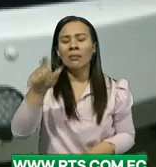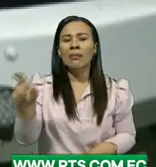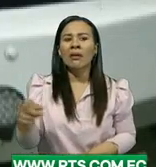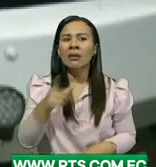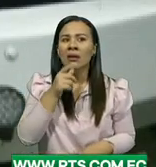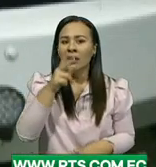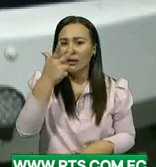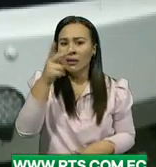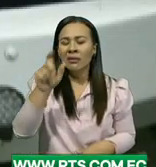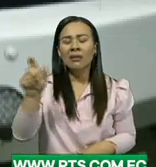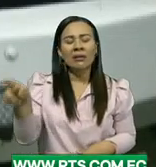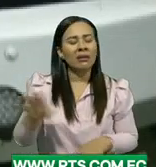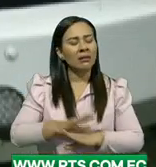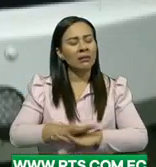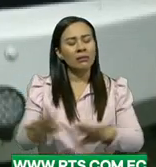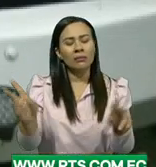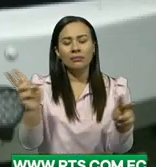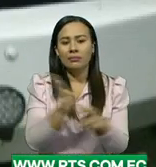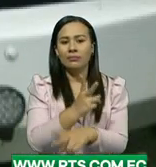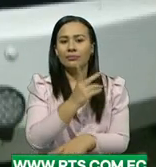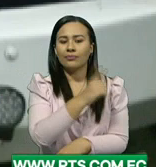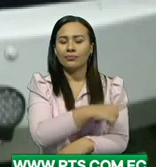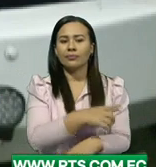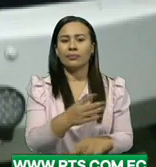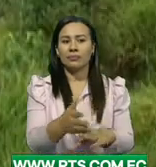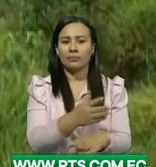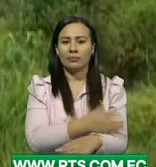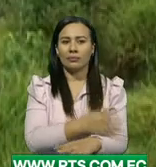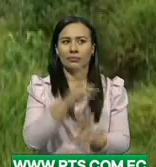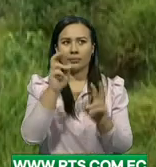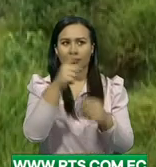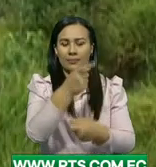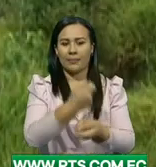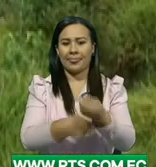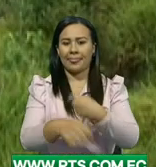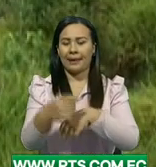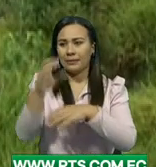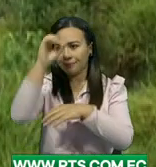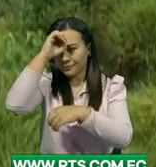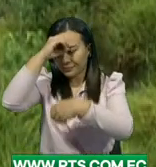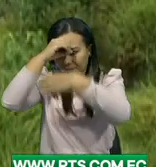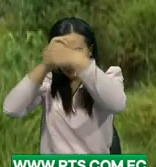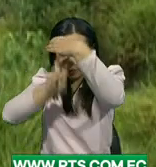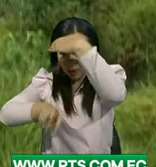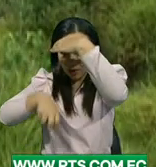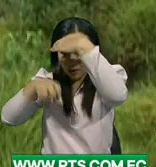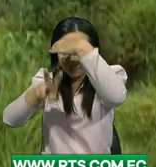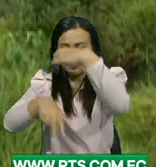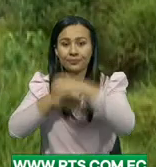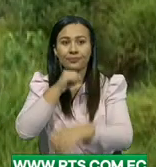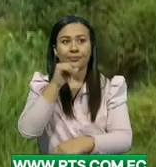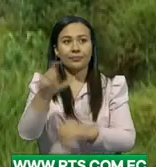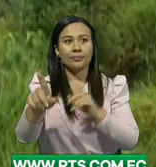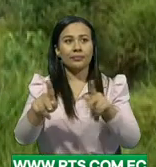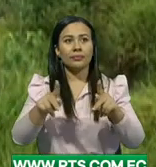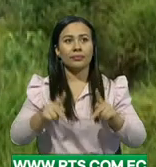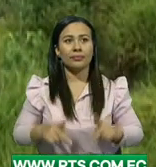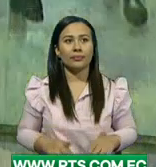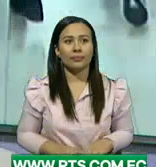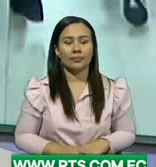3 sospechosos cuentan con prisión preventiva por el presunto delito de minería ilegal. En Quito informó Iván